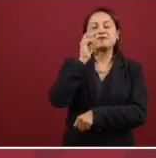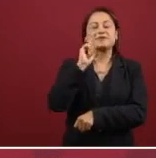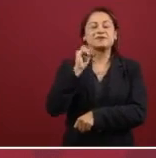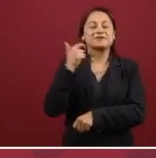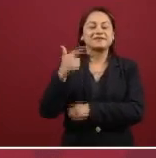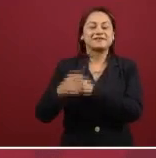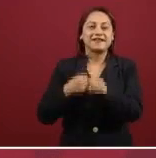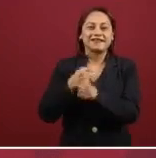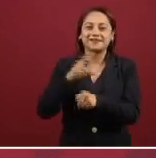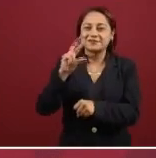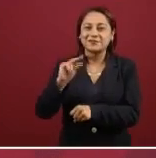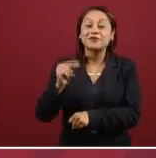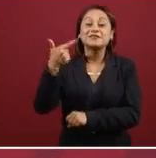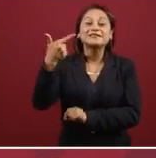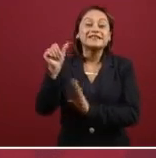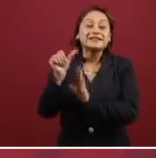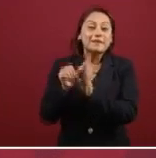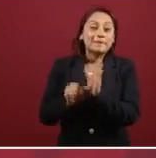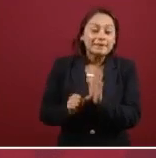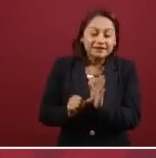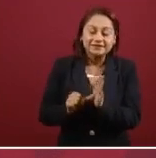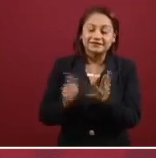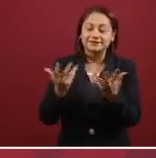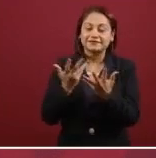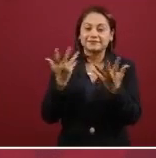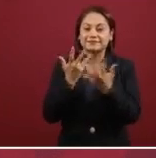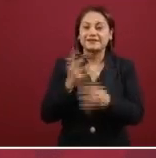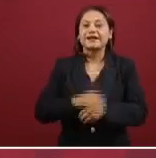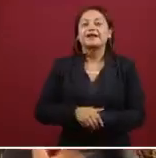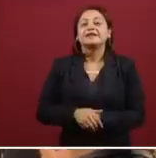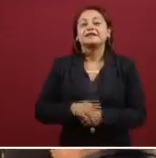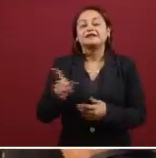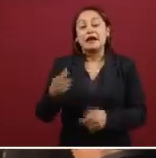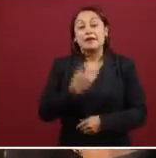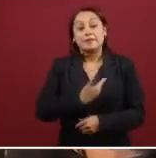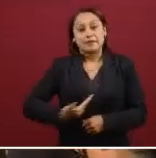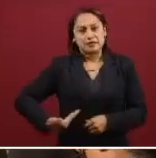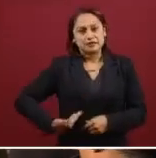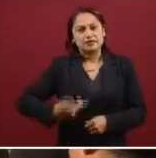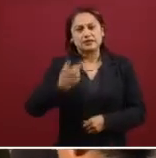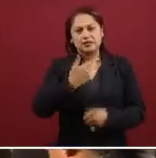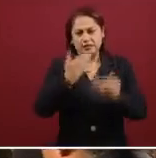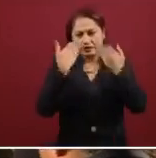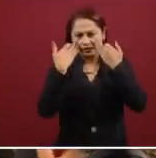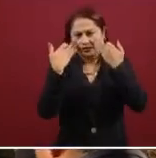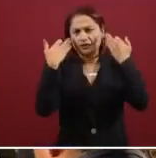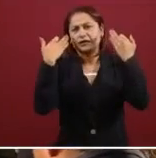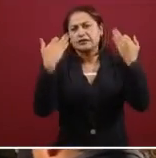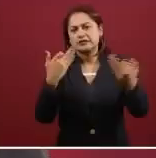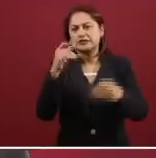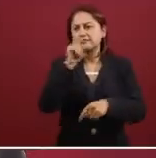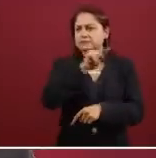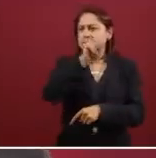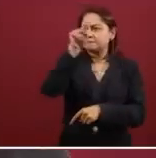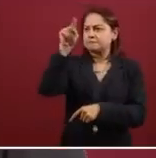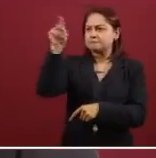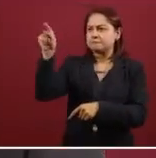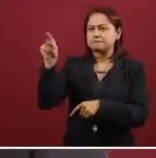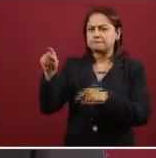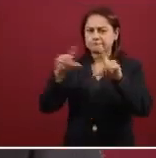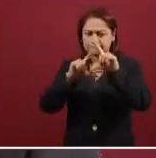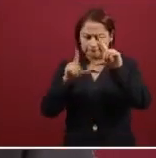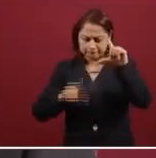siete meses, y el presidente lo ha constatado en las giras que ha hecho a instalaciones de Pemex, sobre todo a las